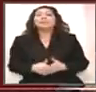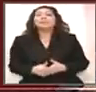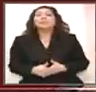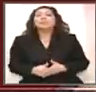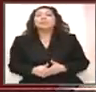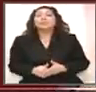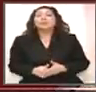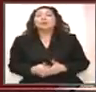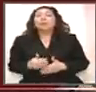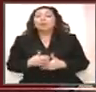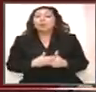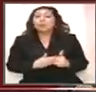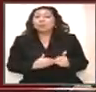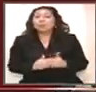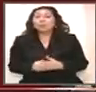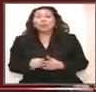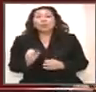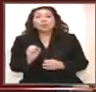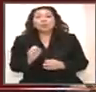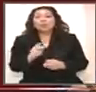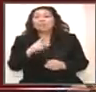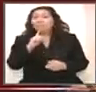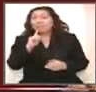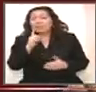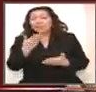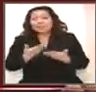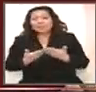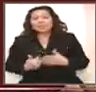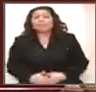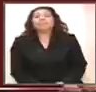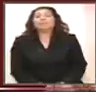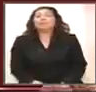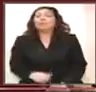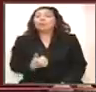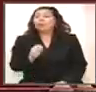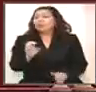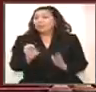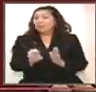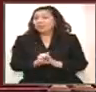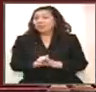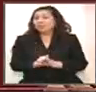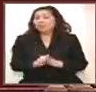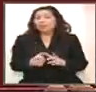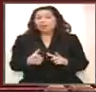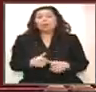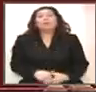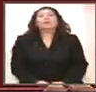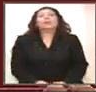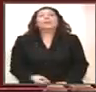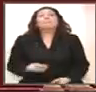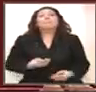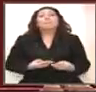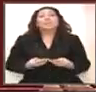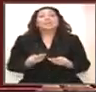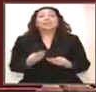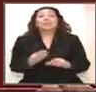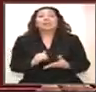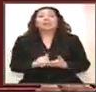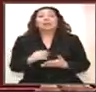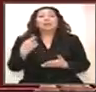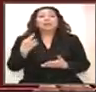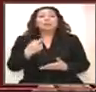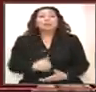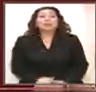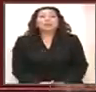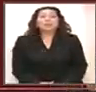ámbitos de la construcción o a sindicatos ficticios. Otro ejemplo, frente al control de mercados ilícitos que plantea la